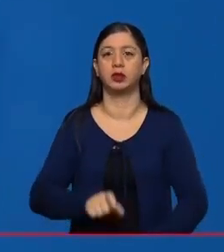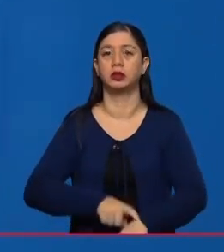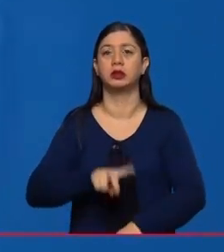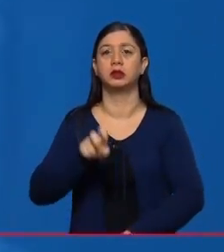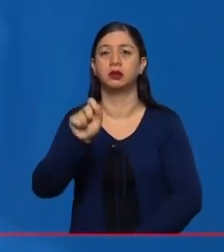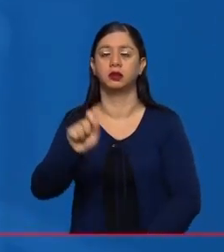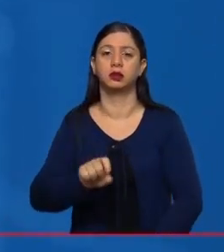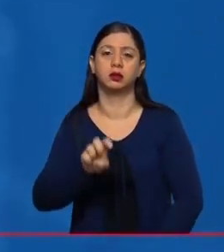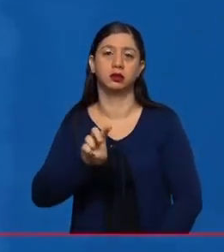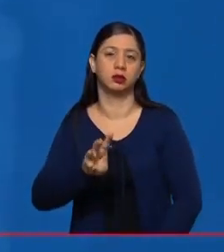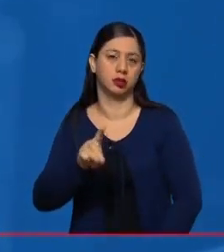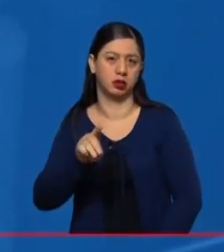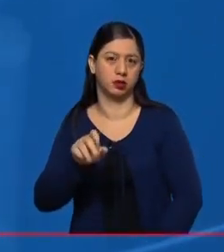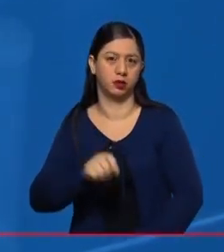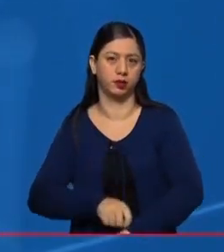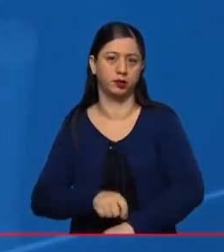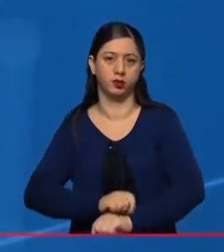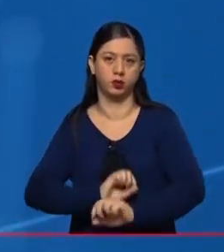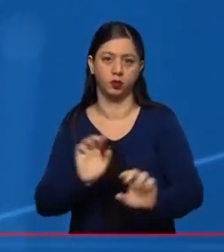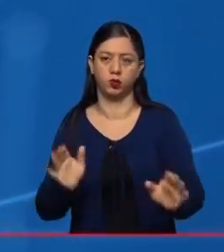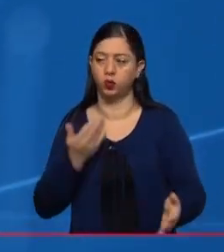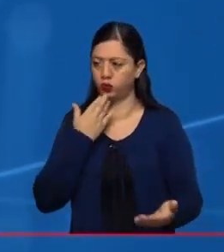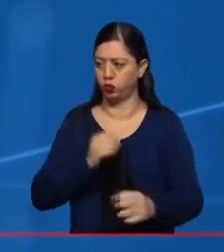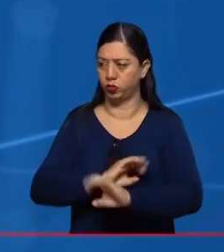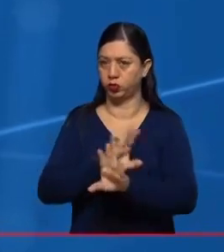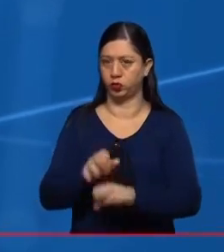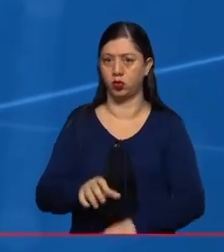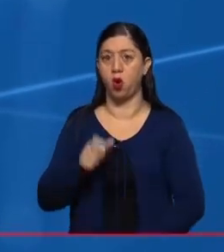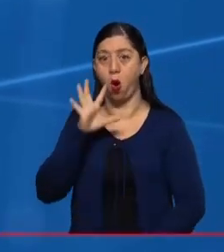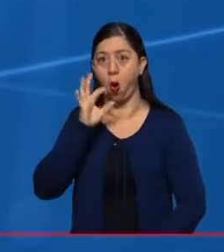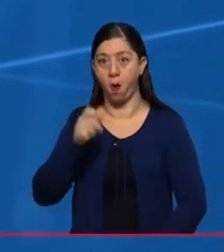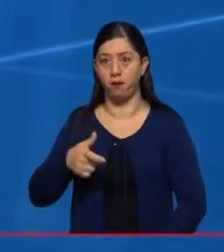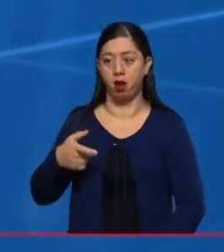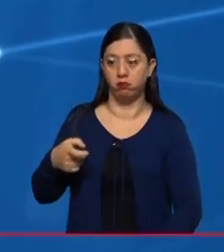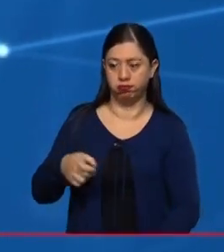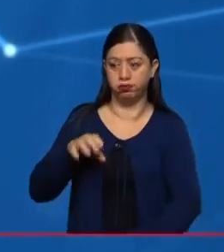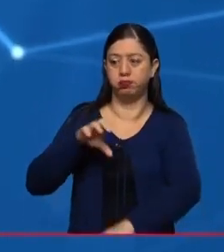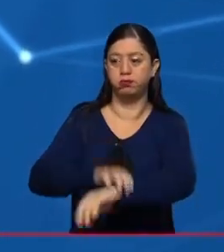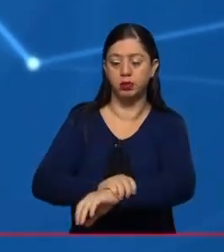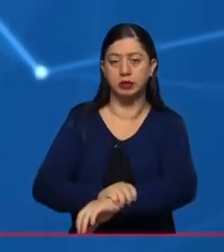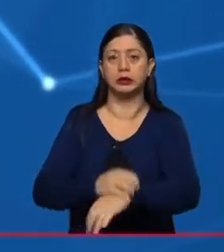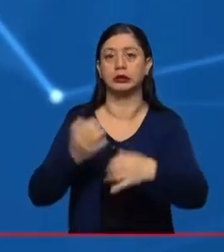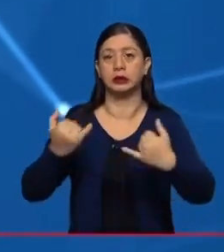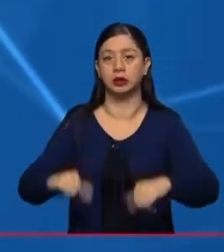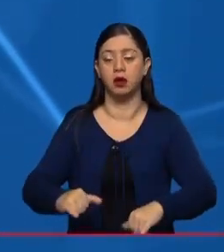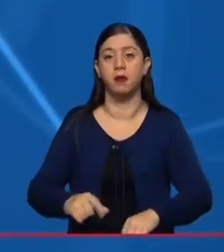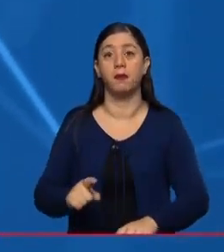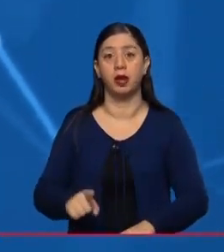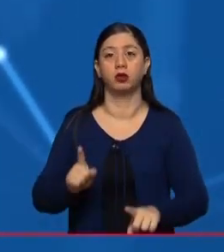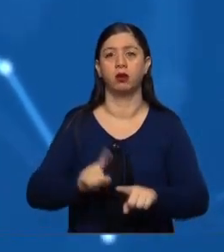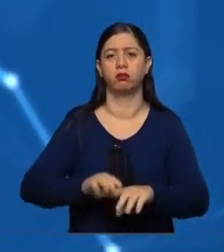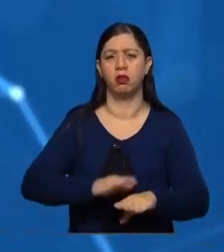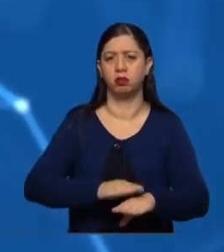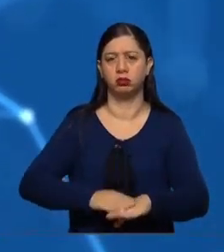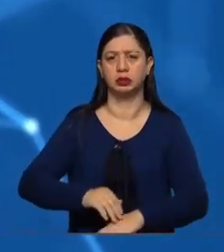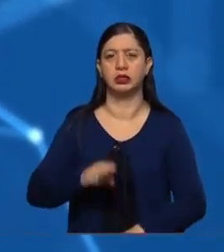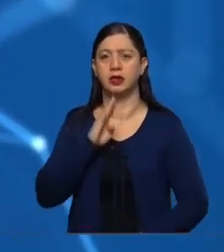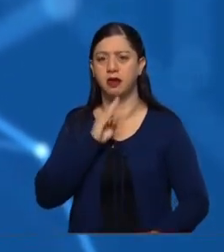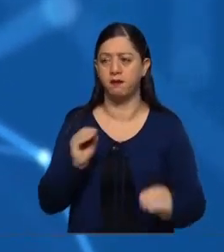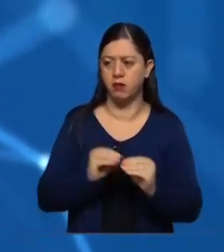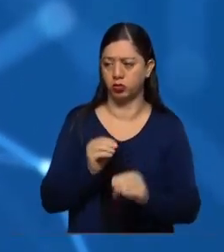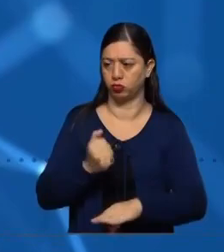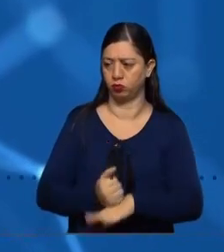minutos. Diego, buenos días. Aunque uno de los sicarios fue capturado, las autoridades ofrecen una millonaria recompensa por otros responsables,